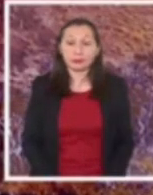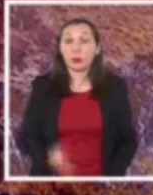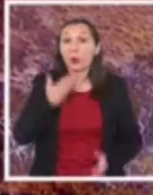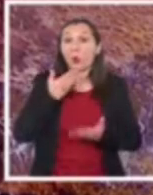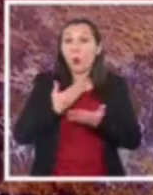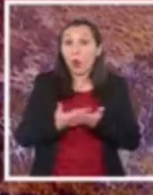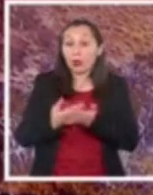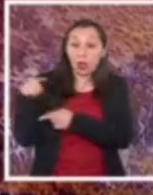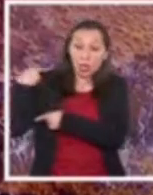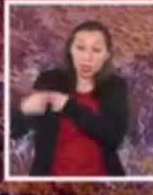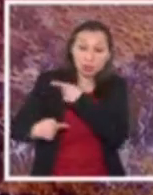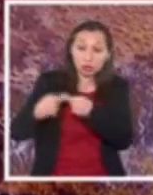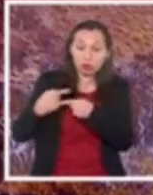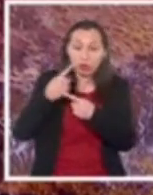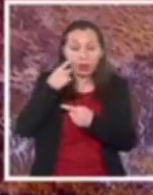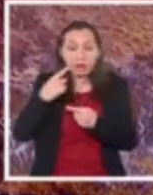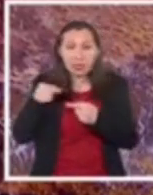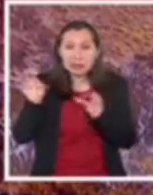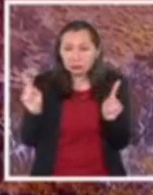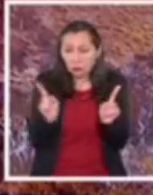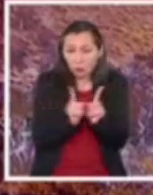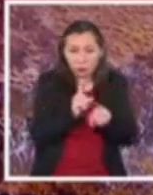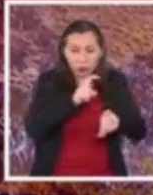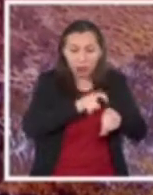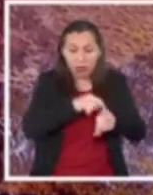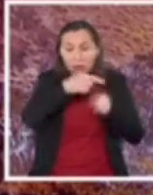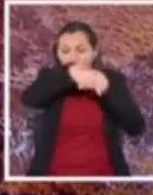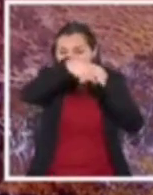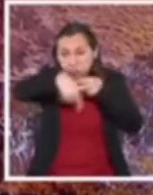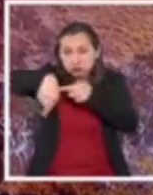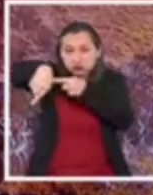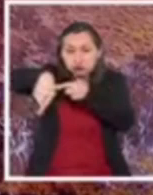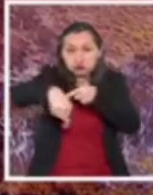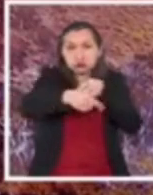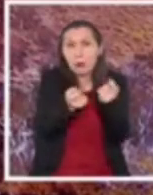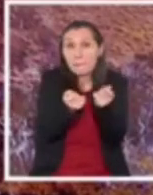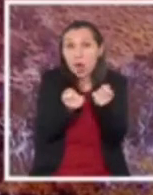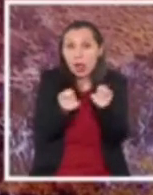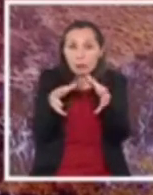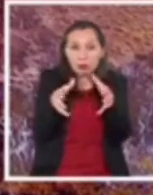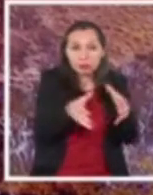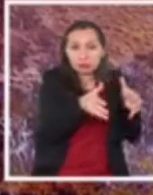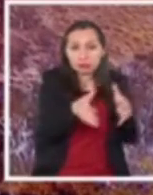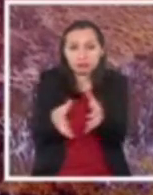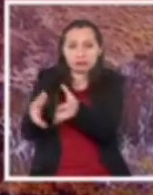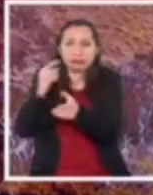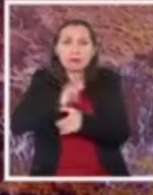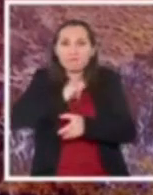cuando El péndulo de la historia en tiempos cortos se mueve de un extremo a otro incesantemente